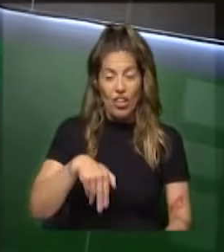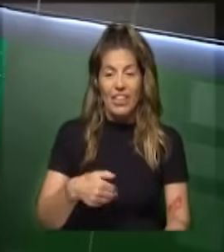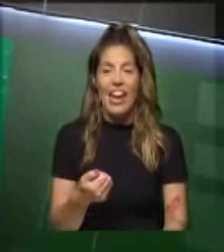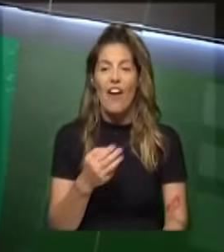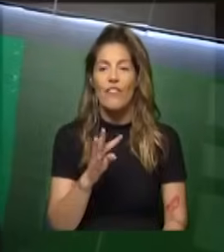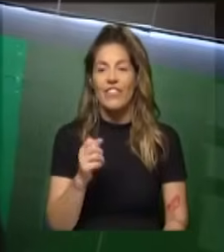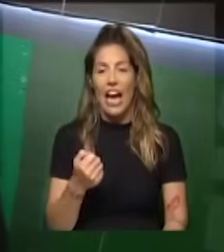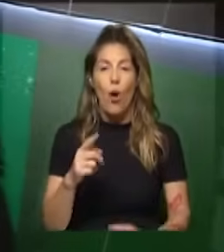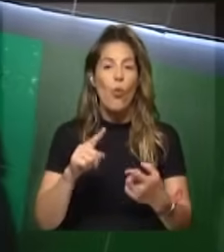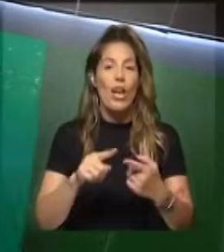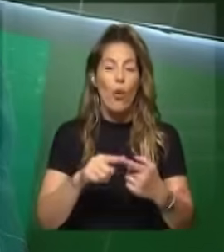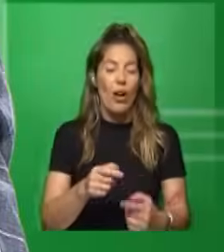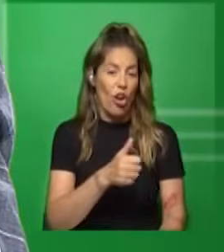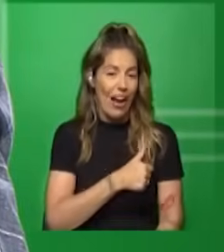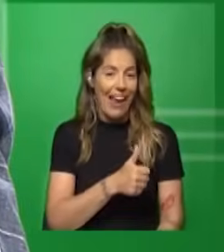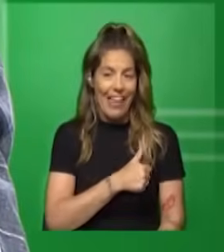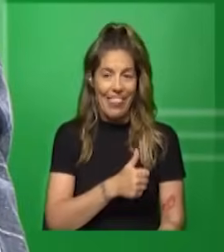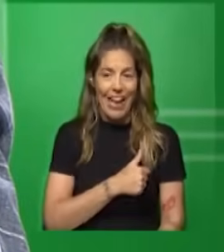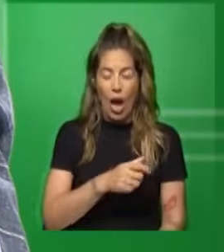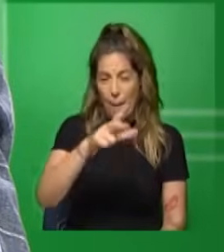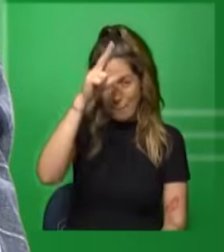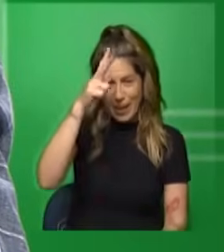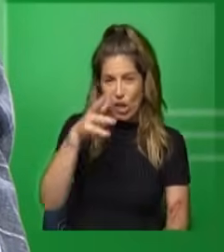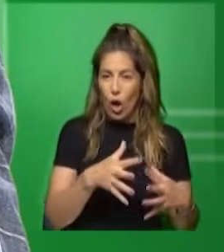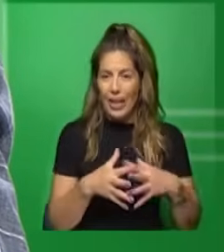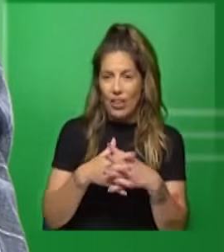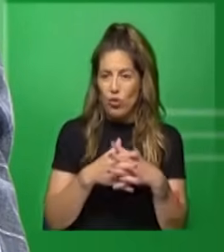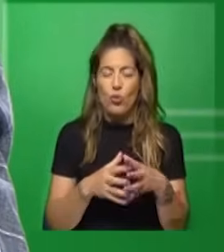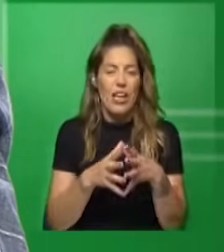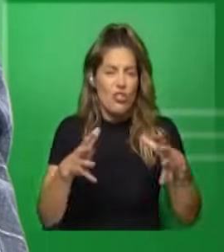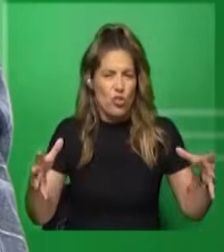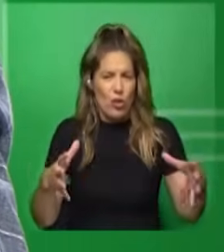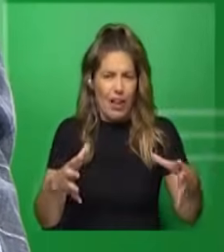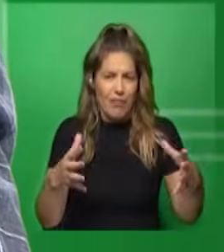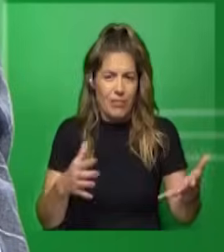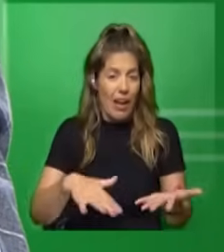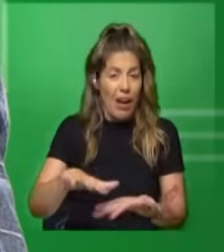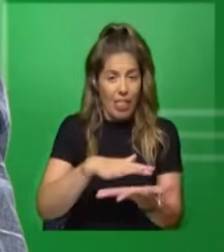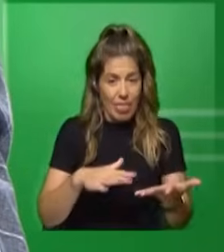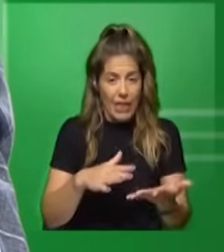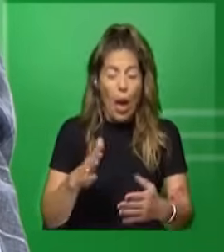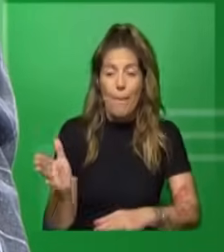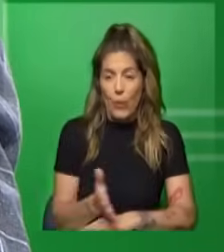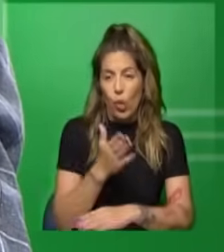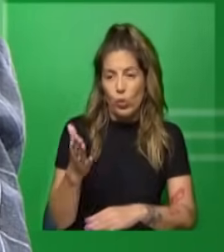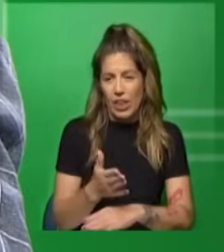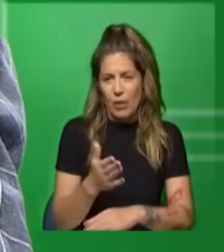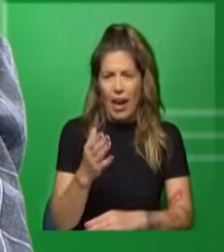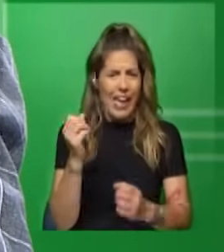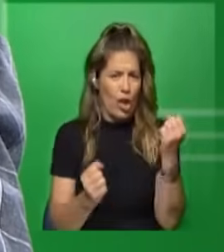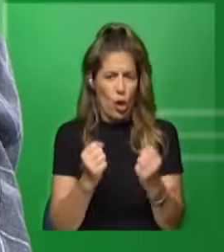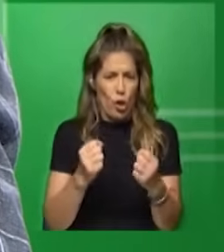acuerdo entre Canadá, México y Estados Unidos, y es una gigantesca zona económica, productiva, en términos también